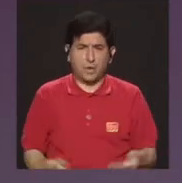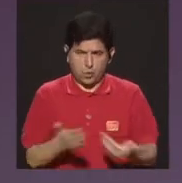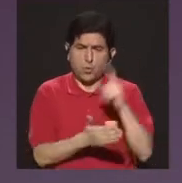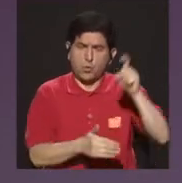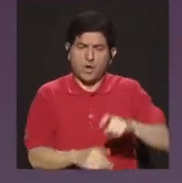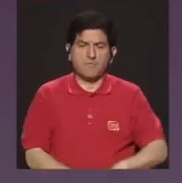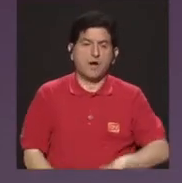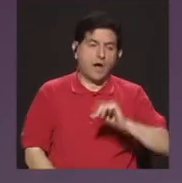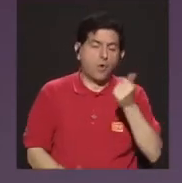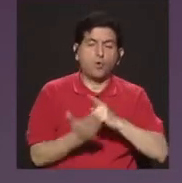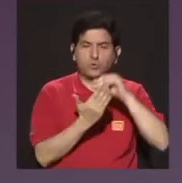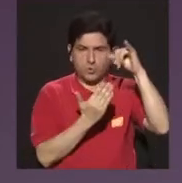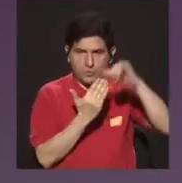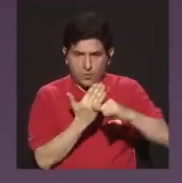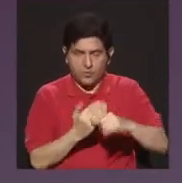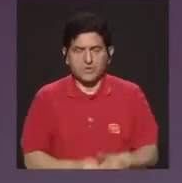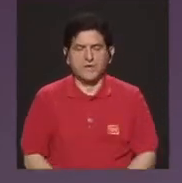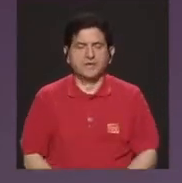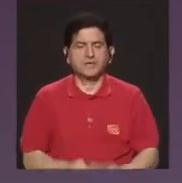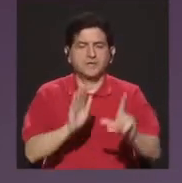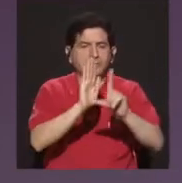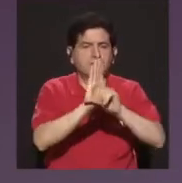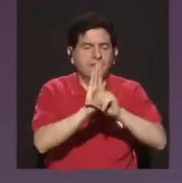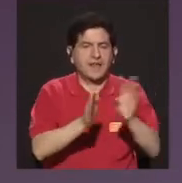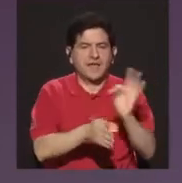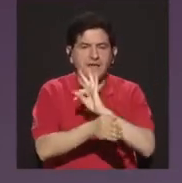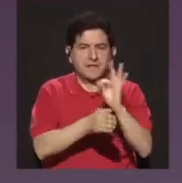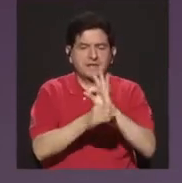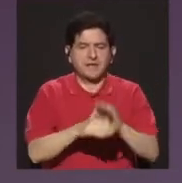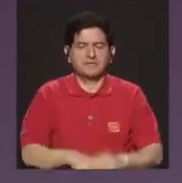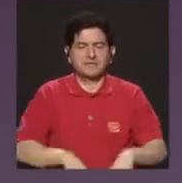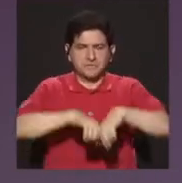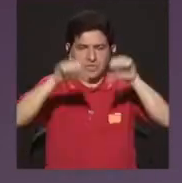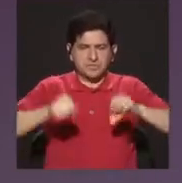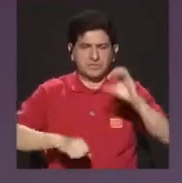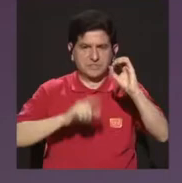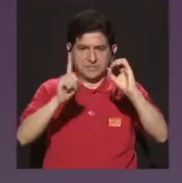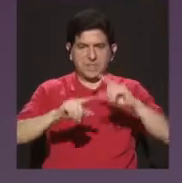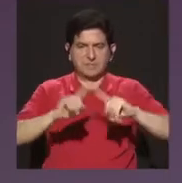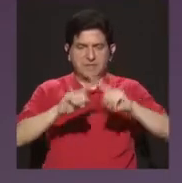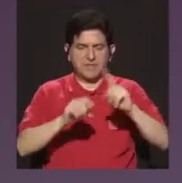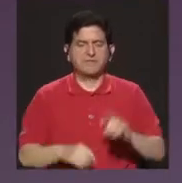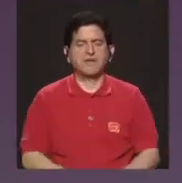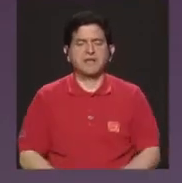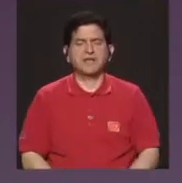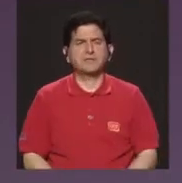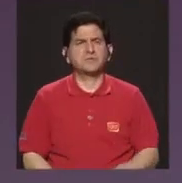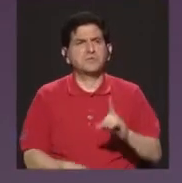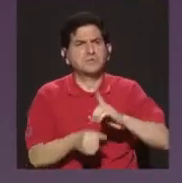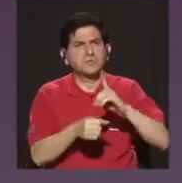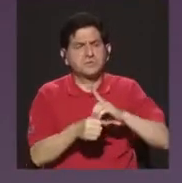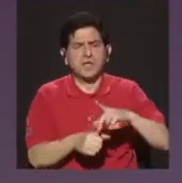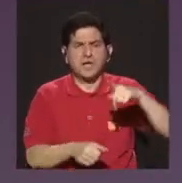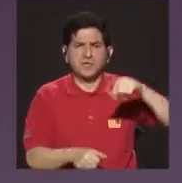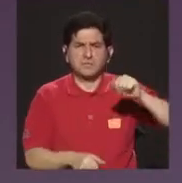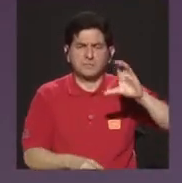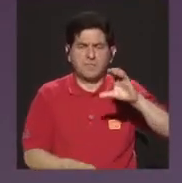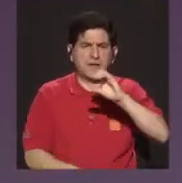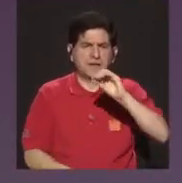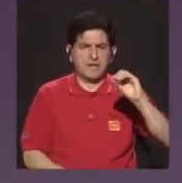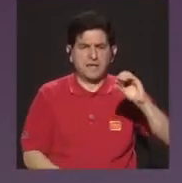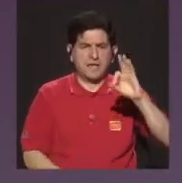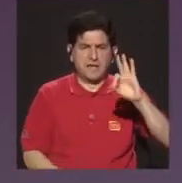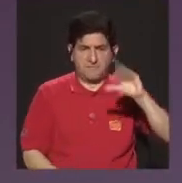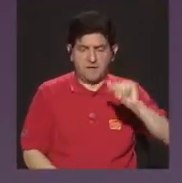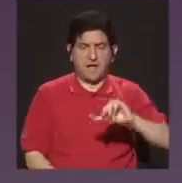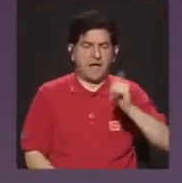proyecto de ley sobre televisión digital que fue gestado desde la asamblea legislativa por diversos diputados del pac del frente amplio y que fue firmado por